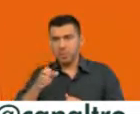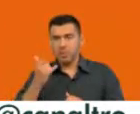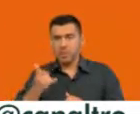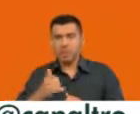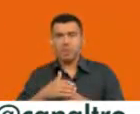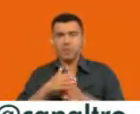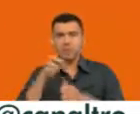transporte